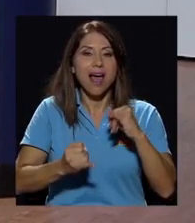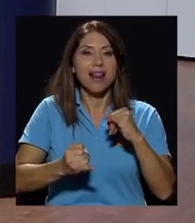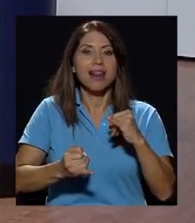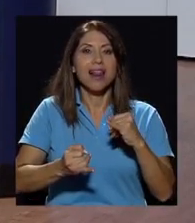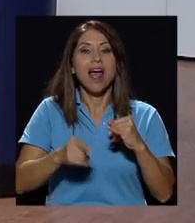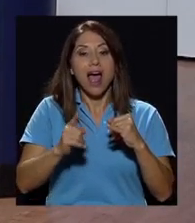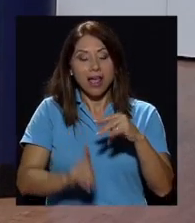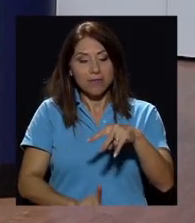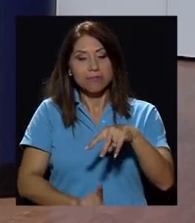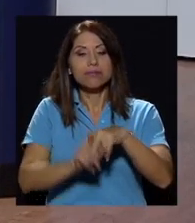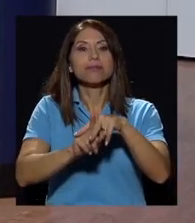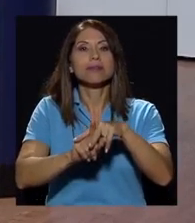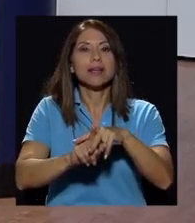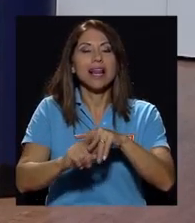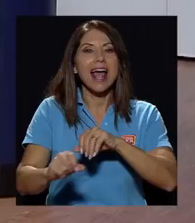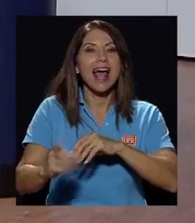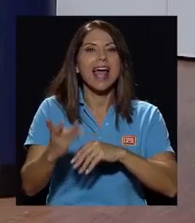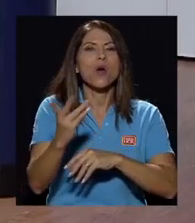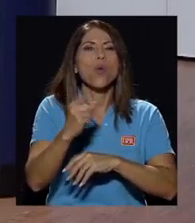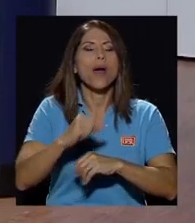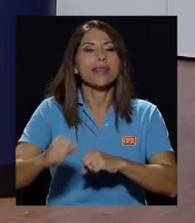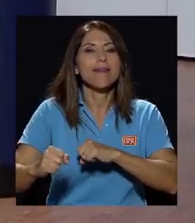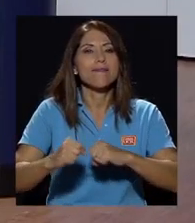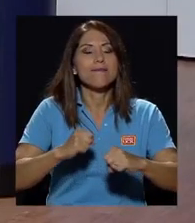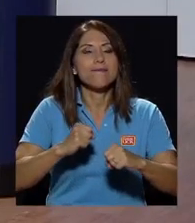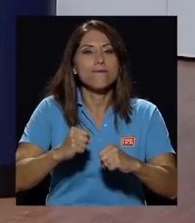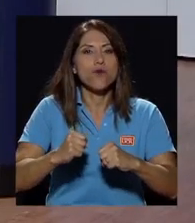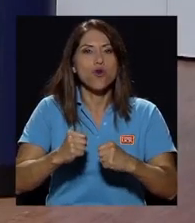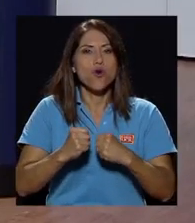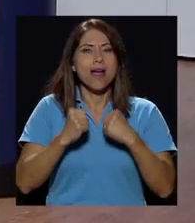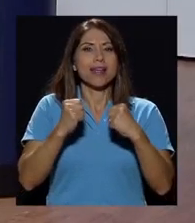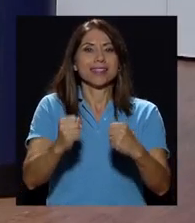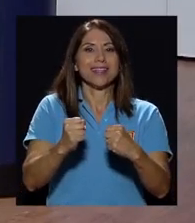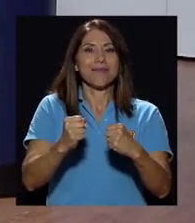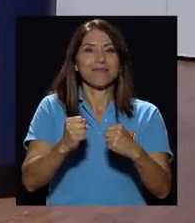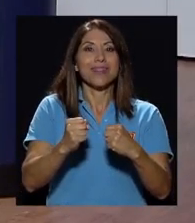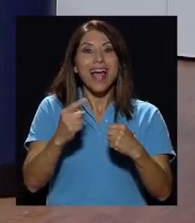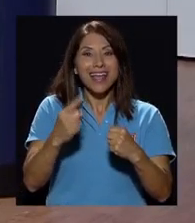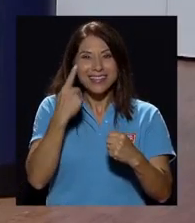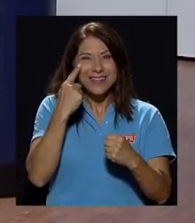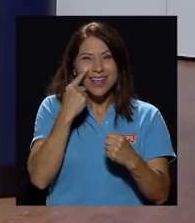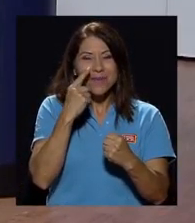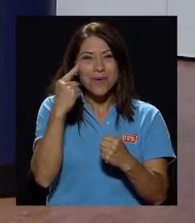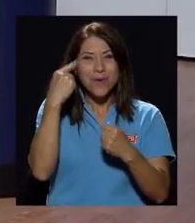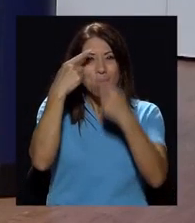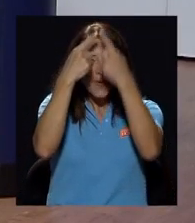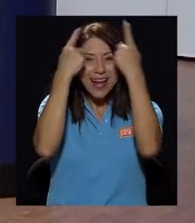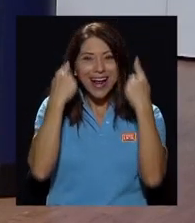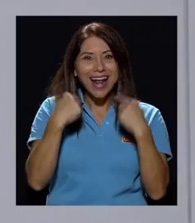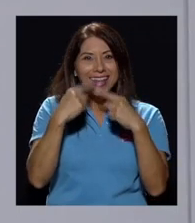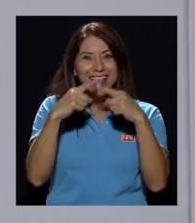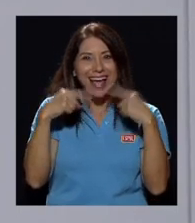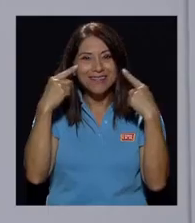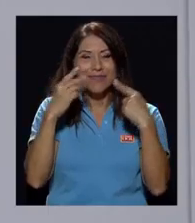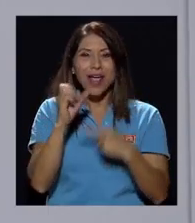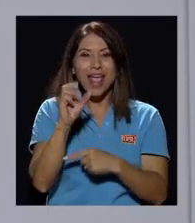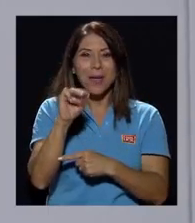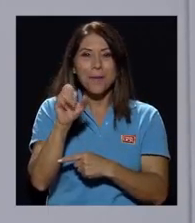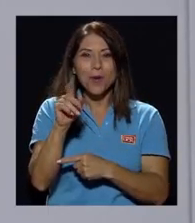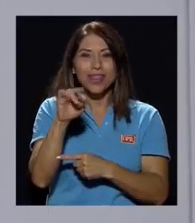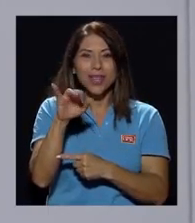la intensidad con la que usted sintió ese sismo la carita es un emoticono muy bonito bueno pues parece nosotros muy bonitos son muy